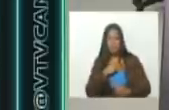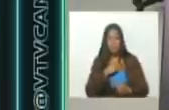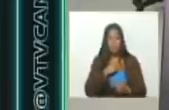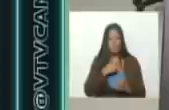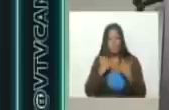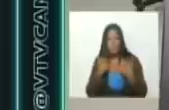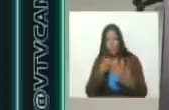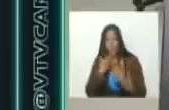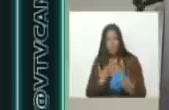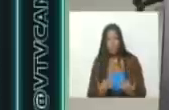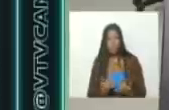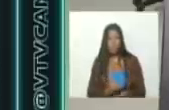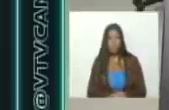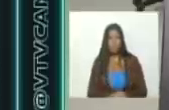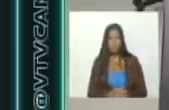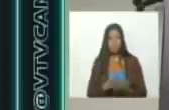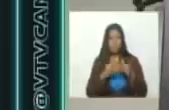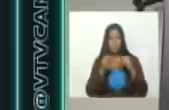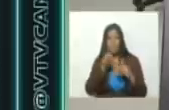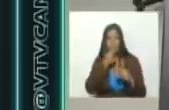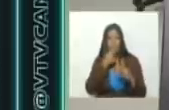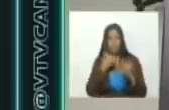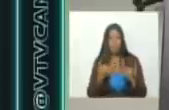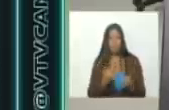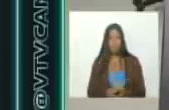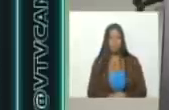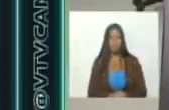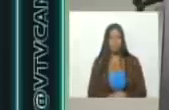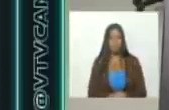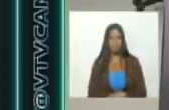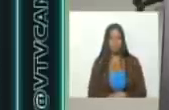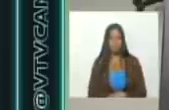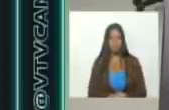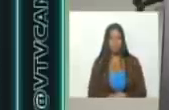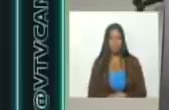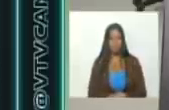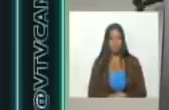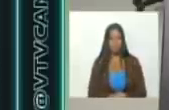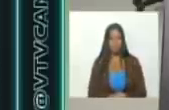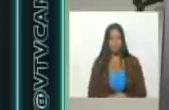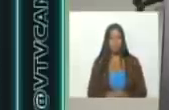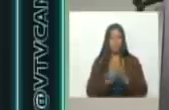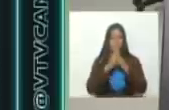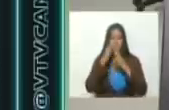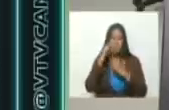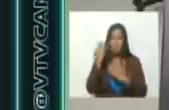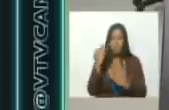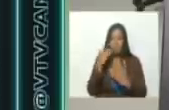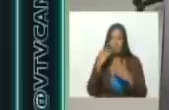vida de la buena. Claro. De todo, en Mozart, etcétera. Diana, para que Héctor Lavoe, tome por en favor. Cuenta sí,